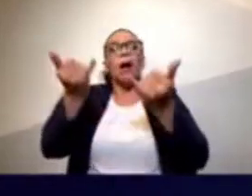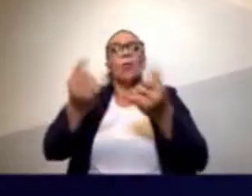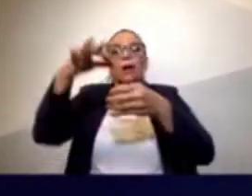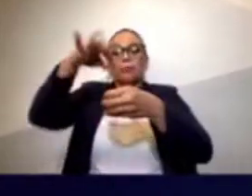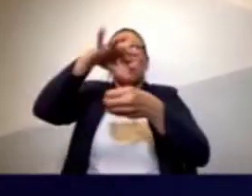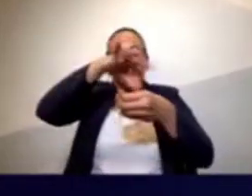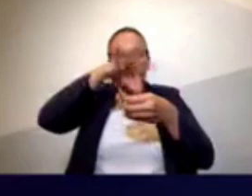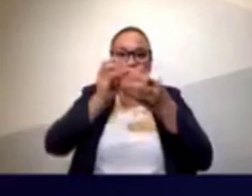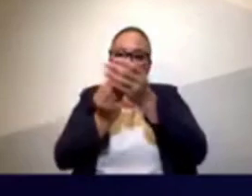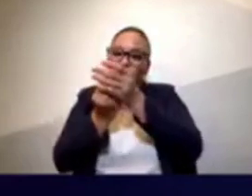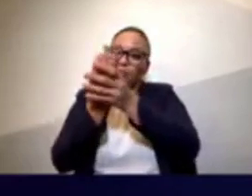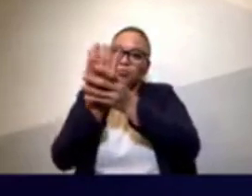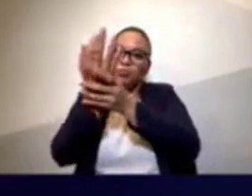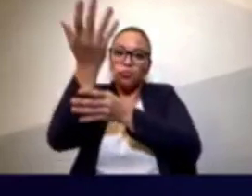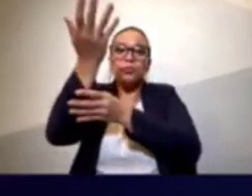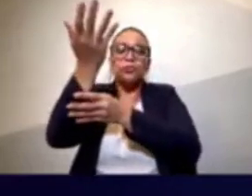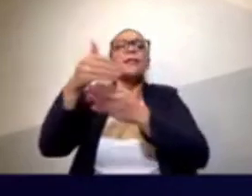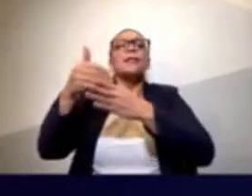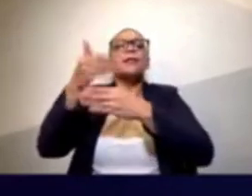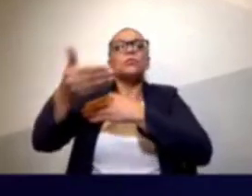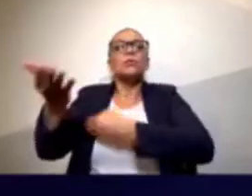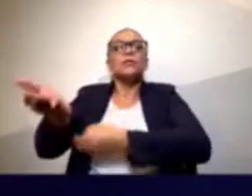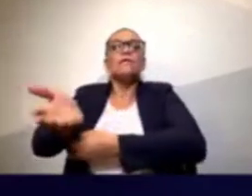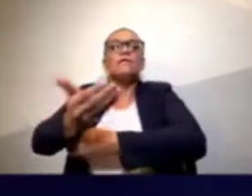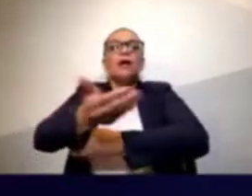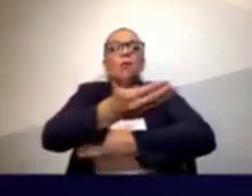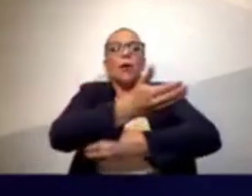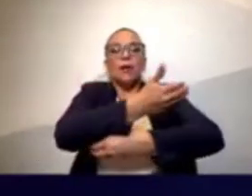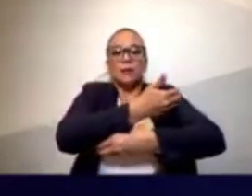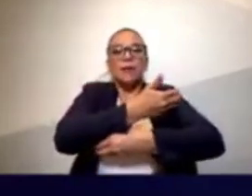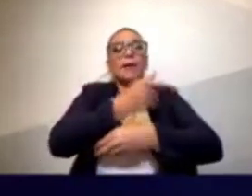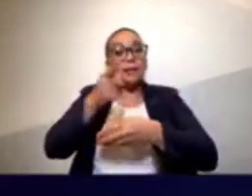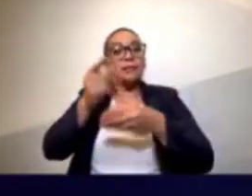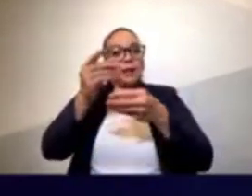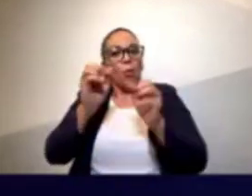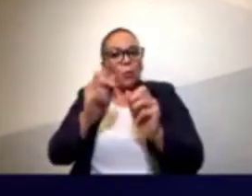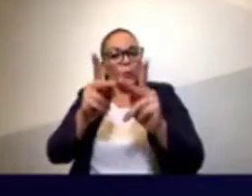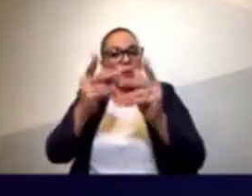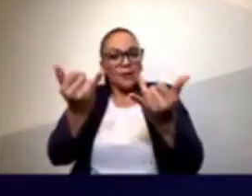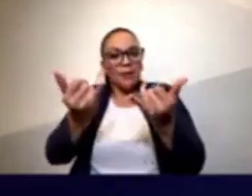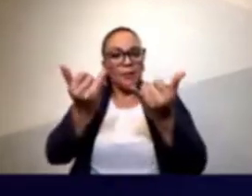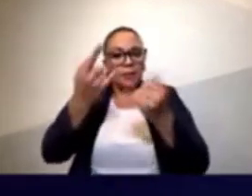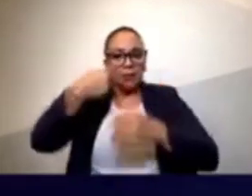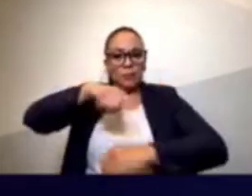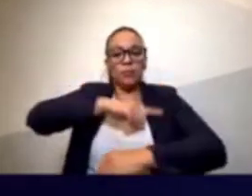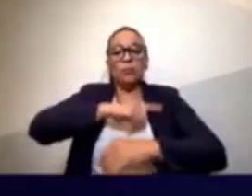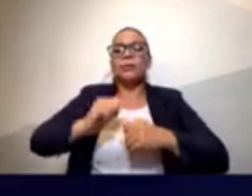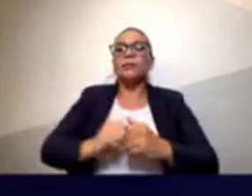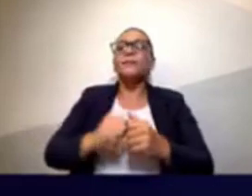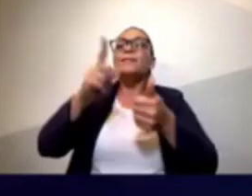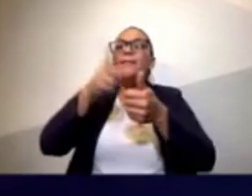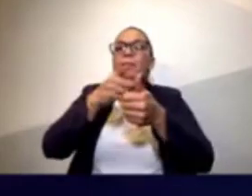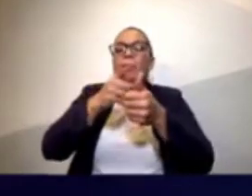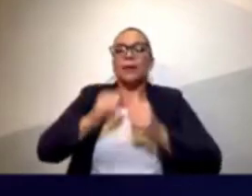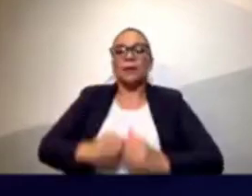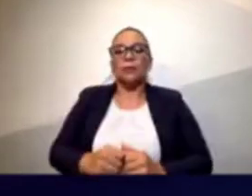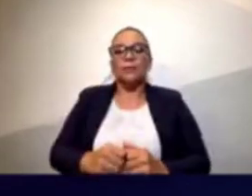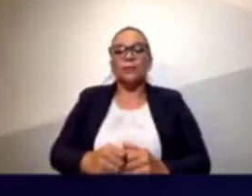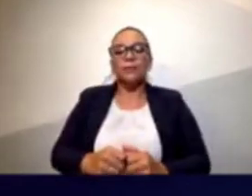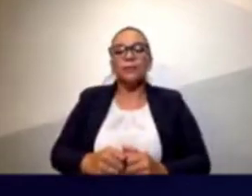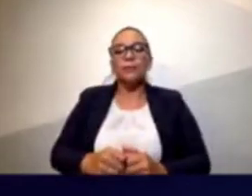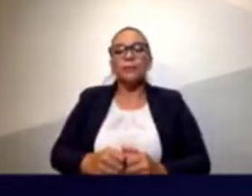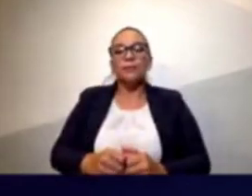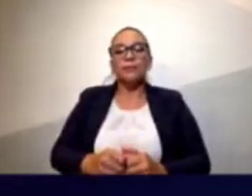recoger la cosecha. Y creo que esta es la oportunidad que tenemos nosotros. Número uno, hay